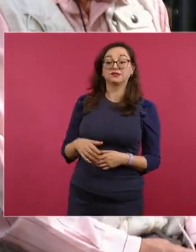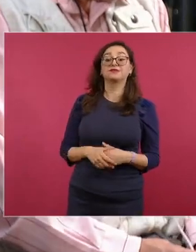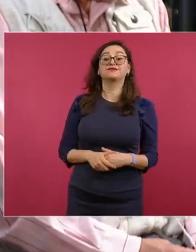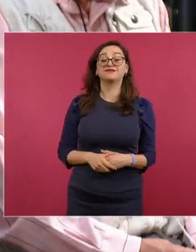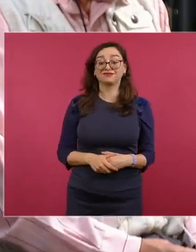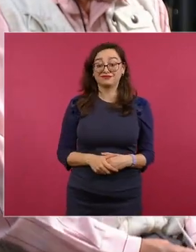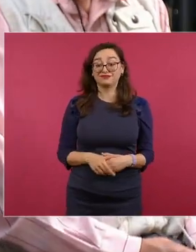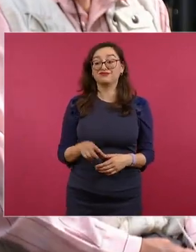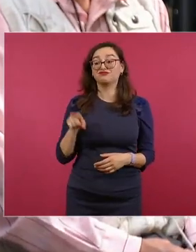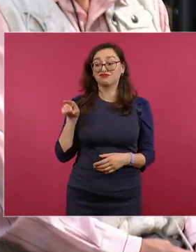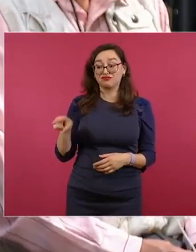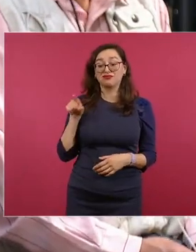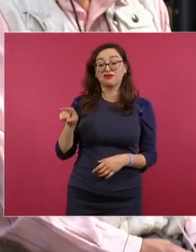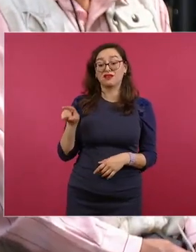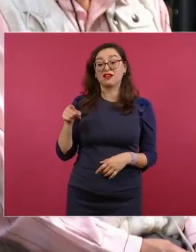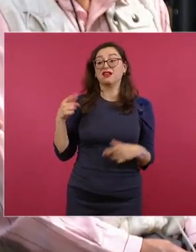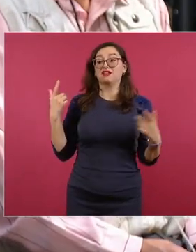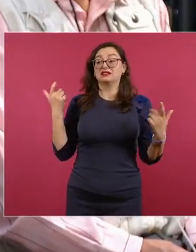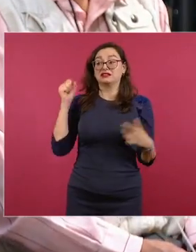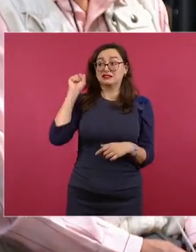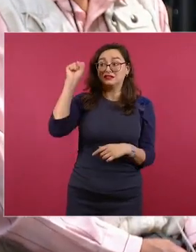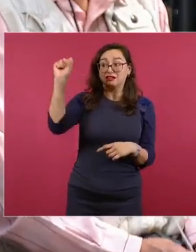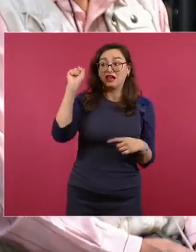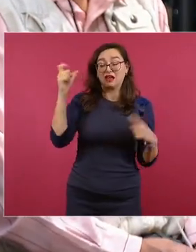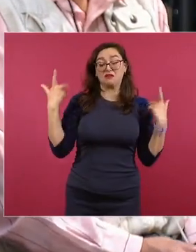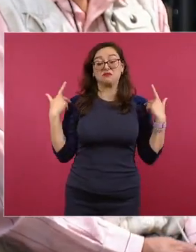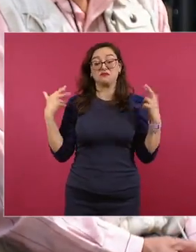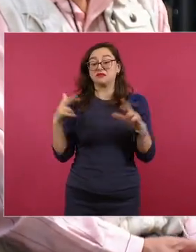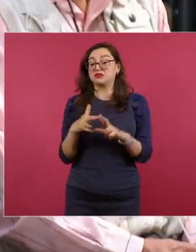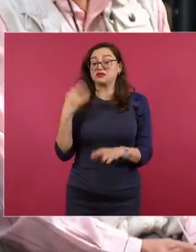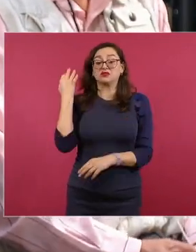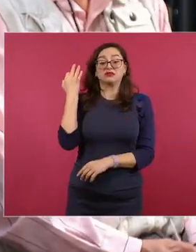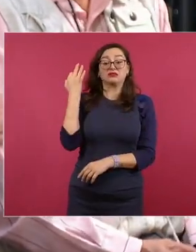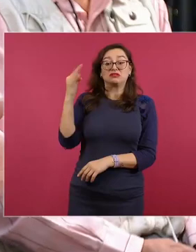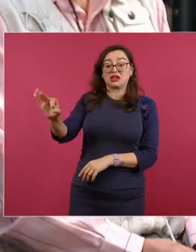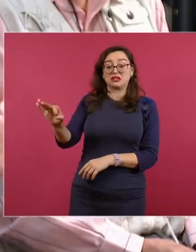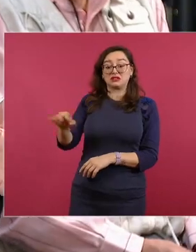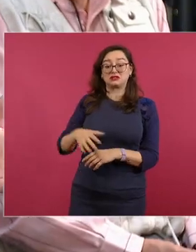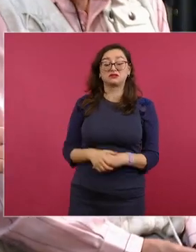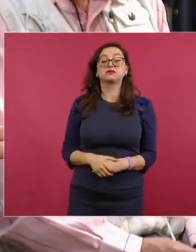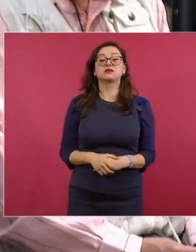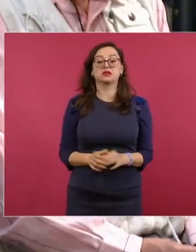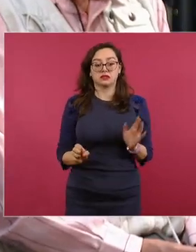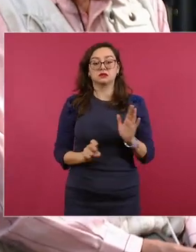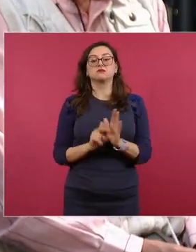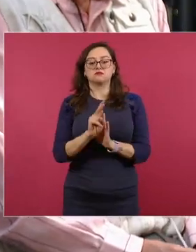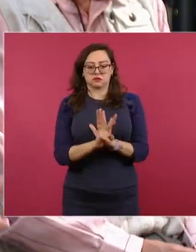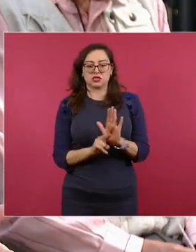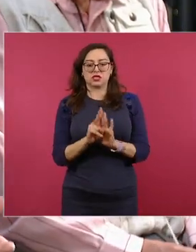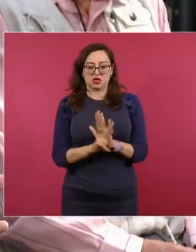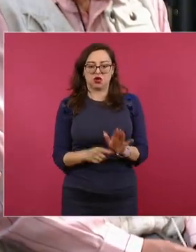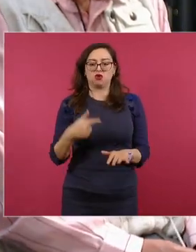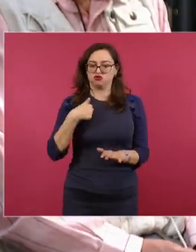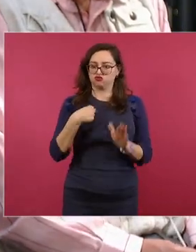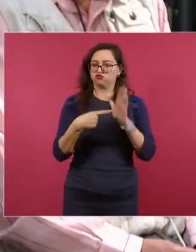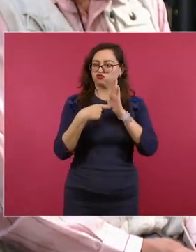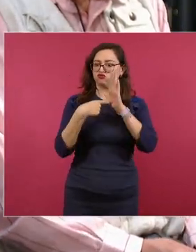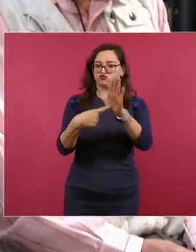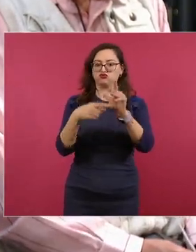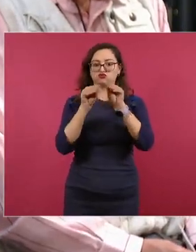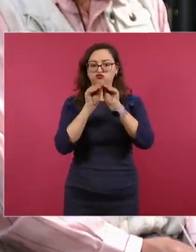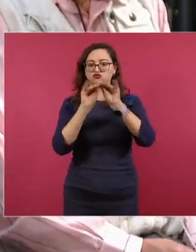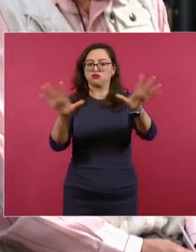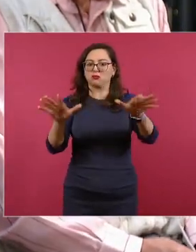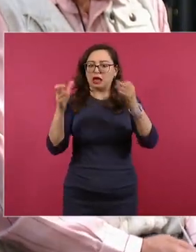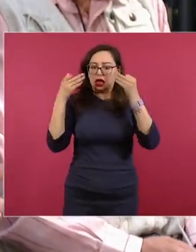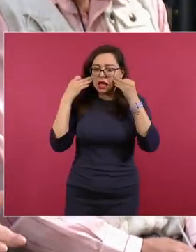por traicionar al movimiento. Es un video que es exclusiva de Sexta W, pero que refleja muy bien, señor